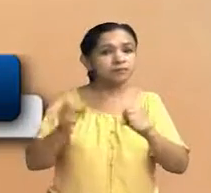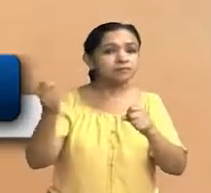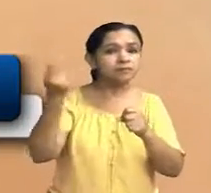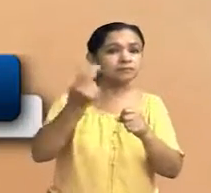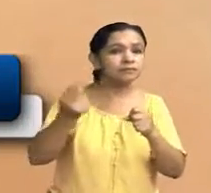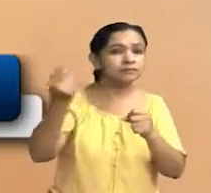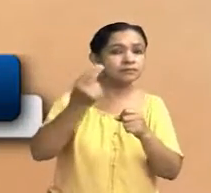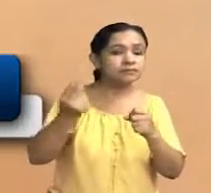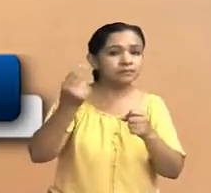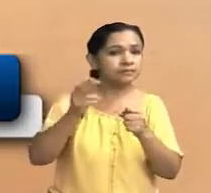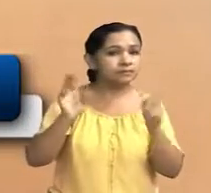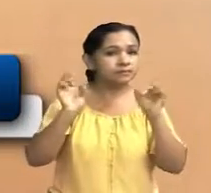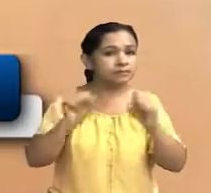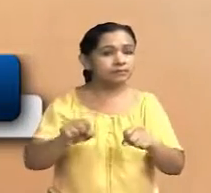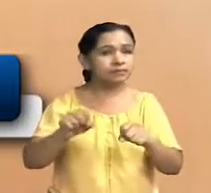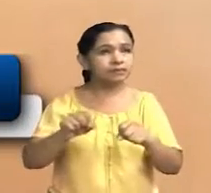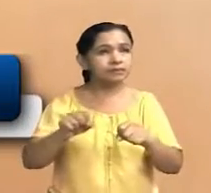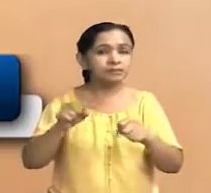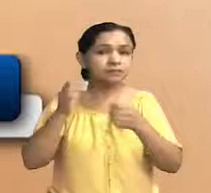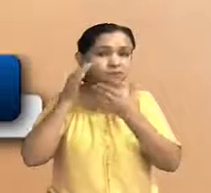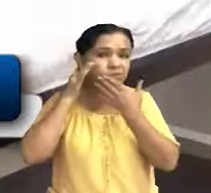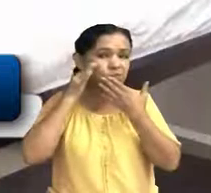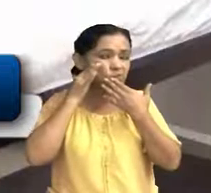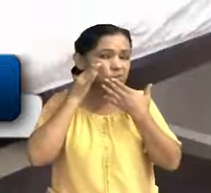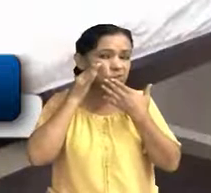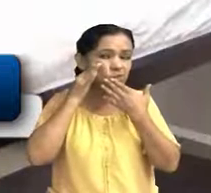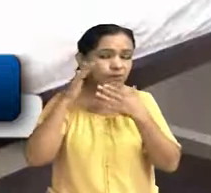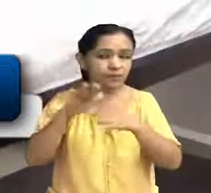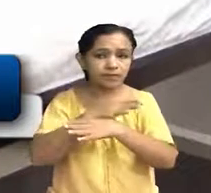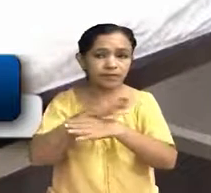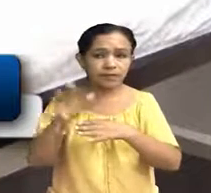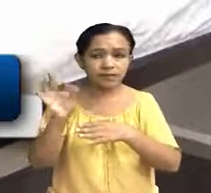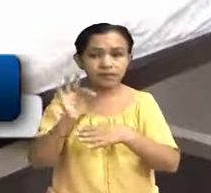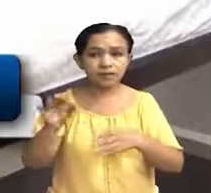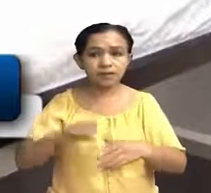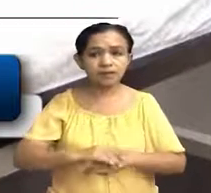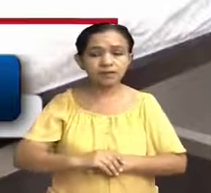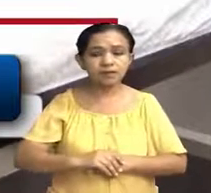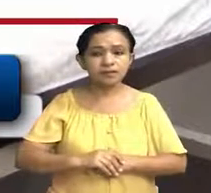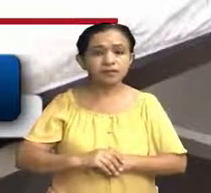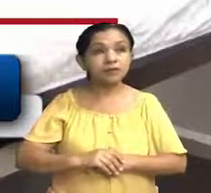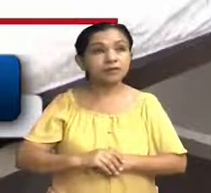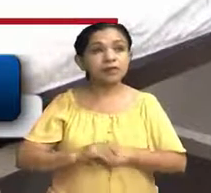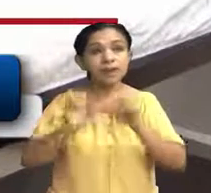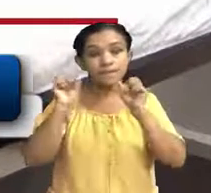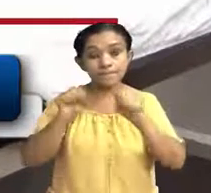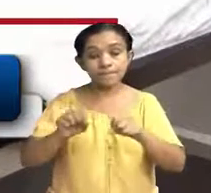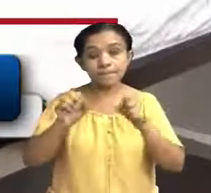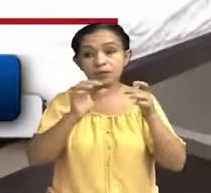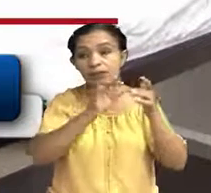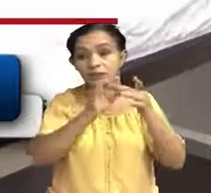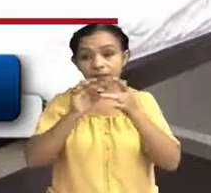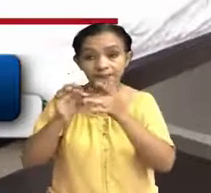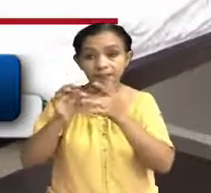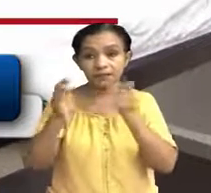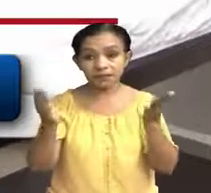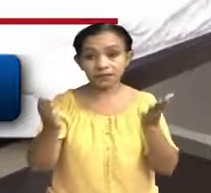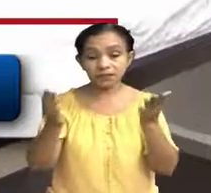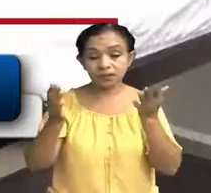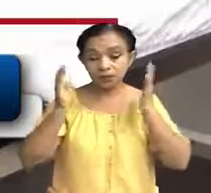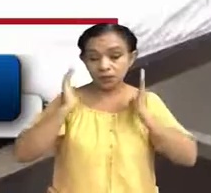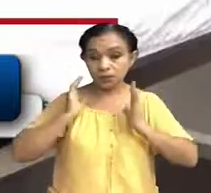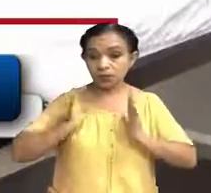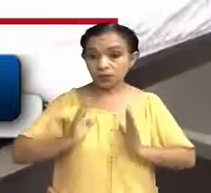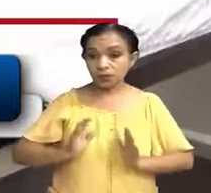doctor, para el caso de las parálisis, los diferentes tipos de parálisis? Así es. Hay puntos específicos en el